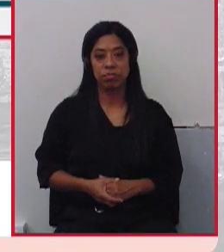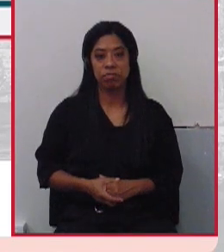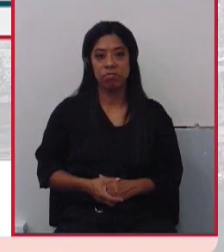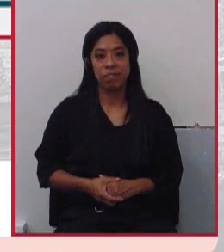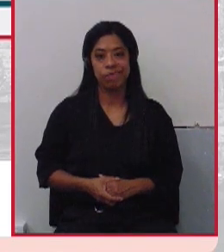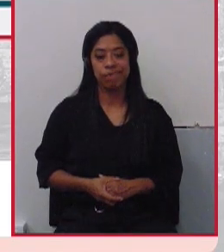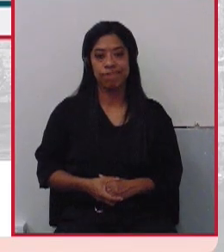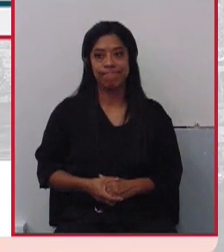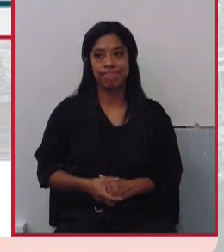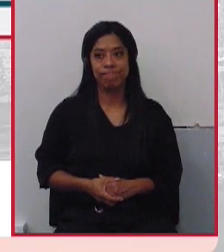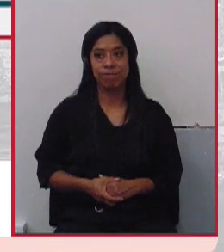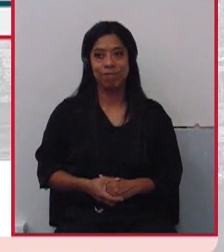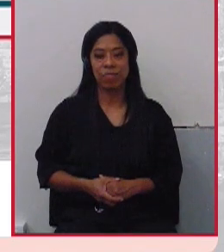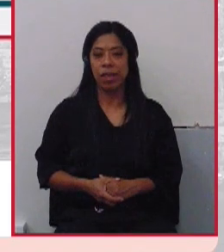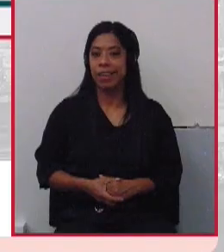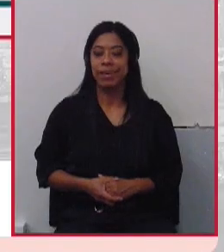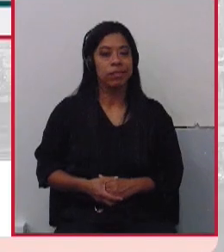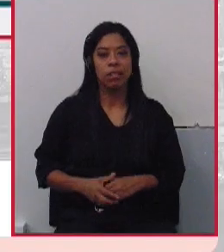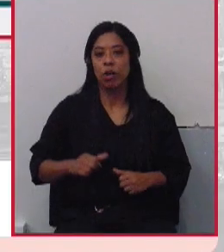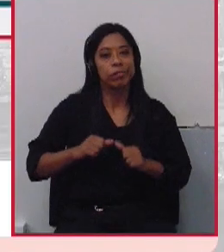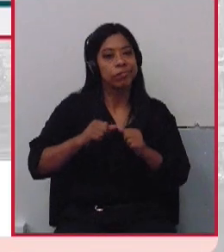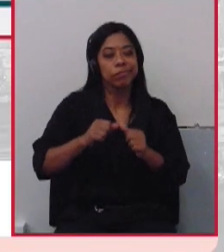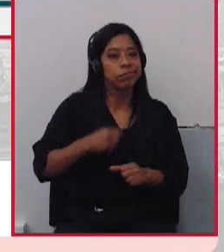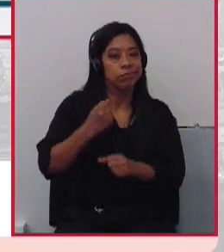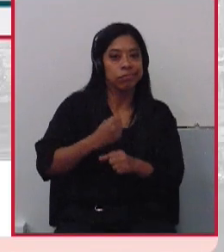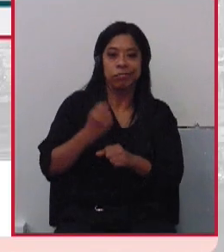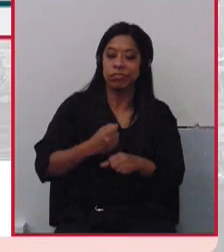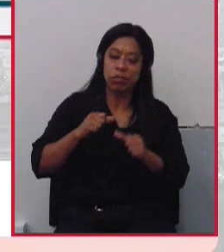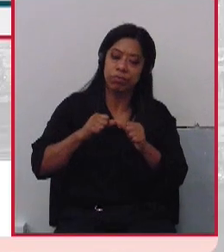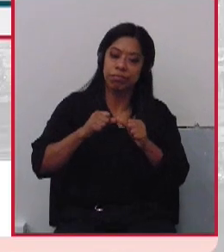que esto es un continuo camino de mejora.